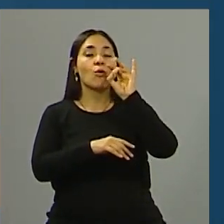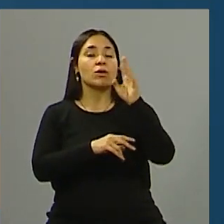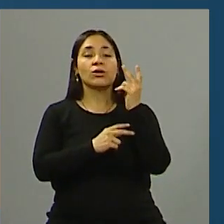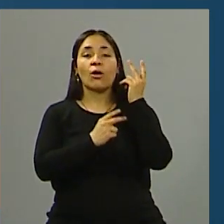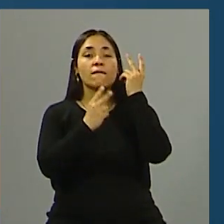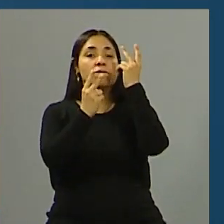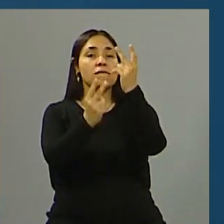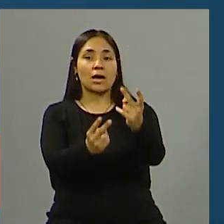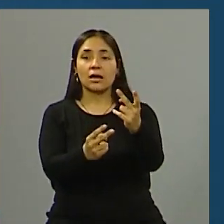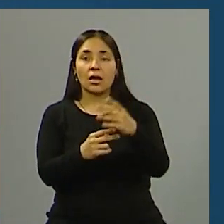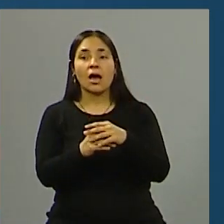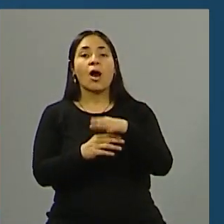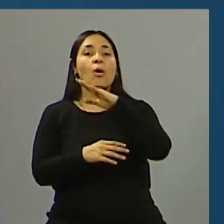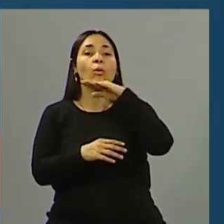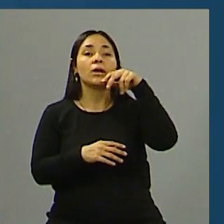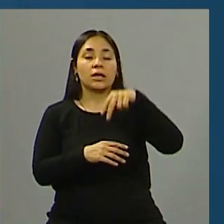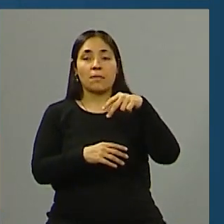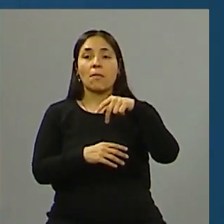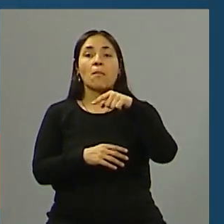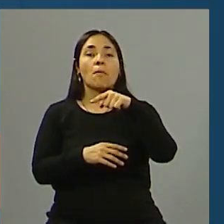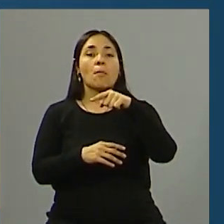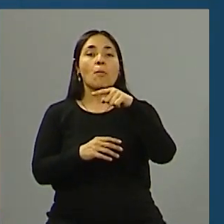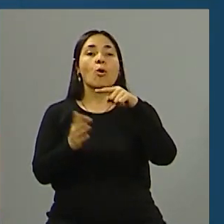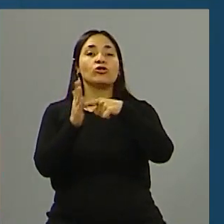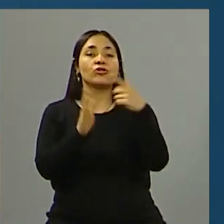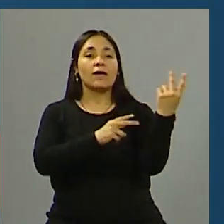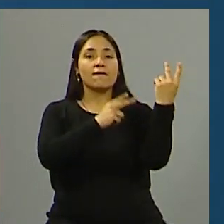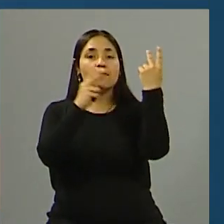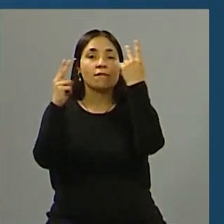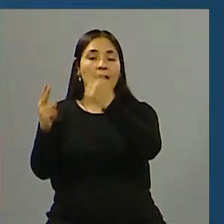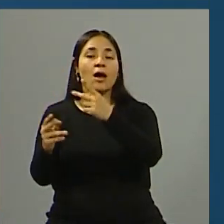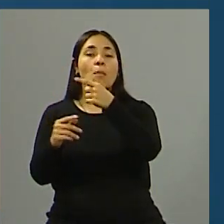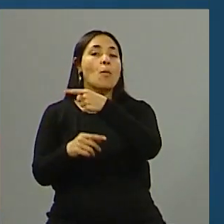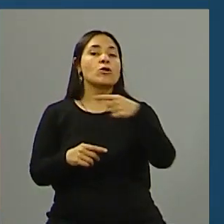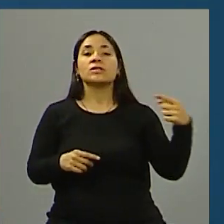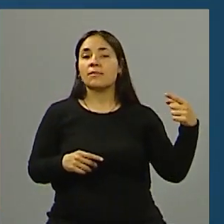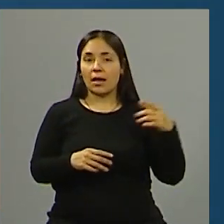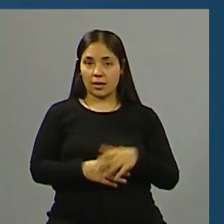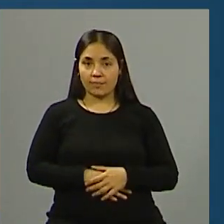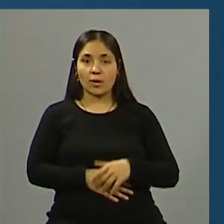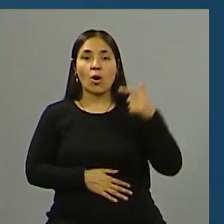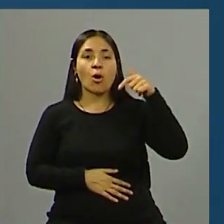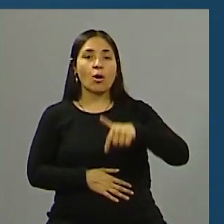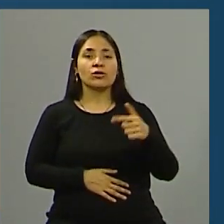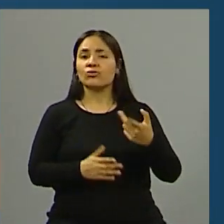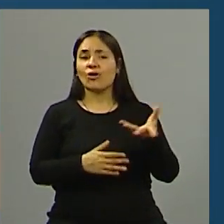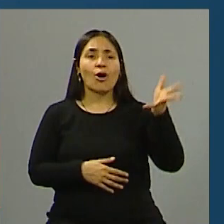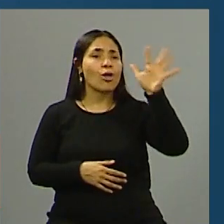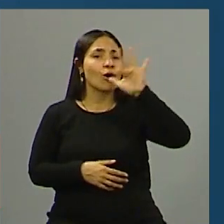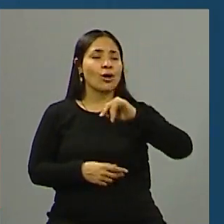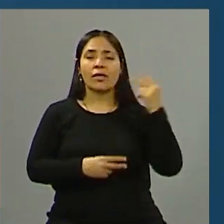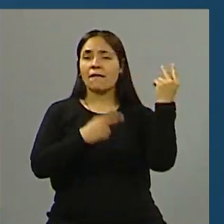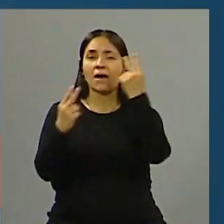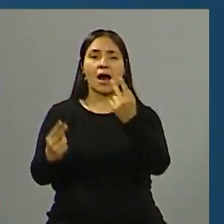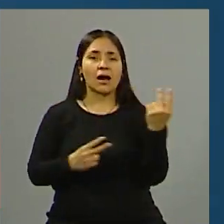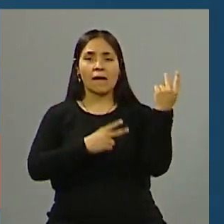tren a Junín, provincia de Buenos Aires, semanal. Hoy tenemos un servicio diario a Junín y la verdad es que es un